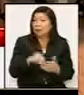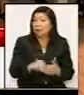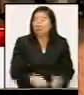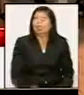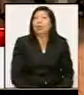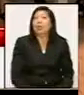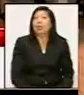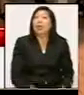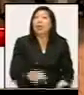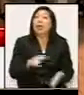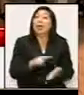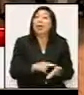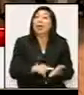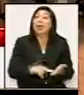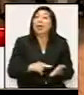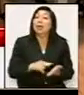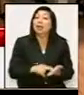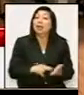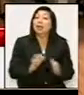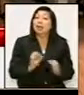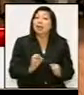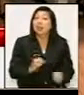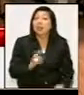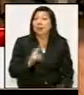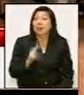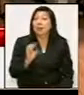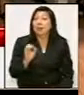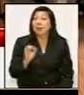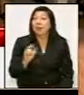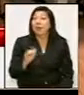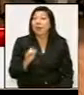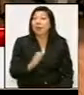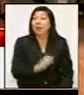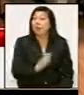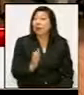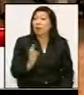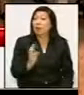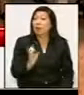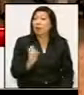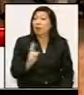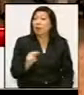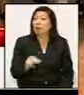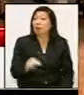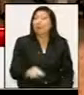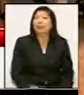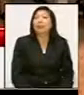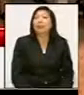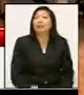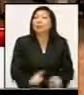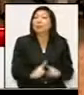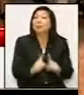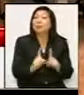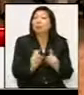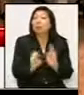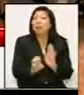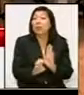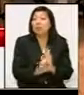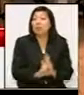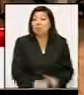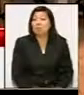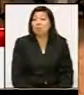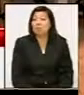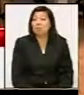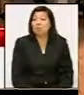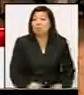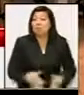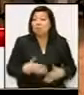contratos de alquiler de material atractivo entre Perú Rail y Fetrans, ¿no? Y en algún momento hemos cuestionado que, por ejemplo, pues